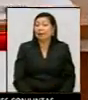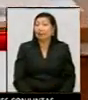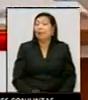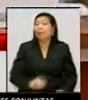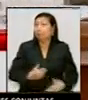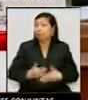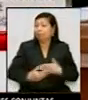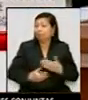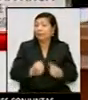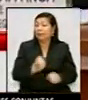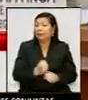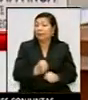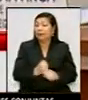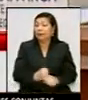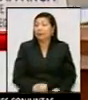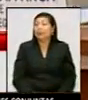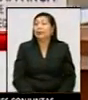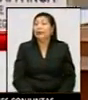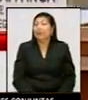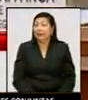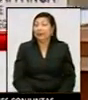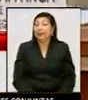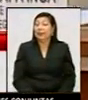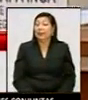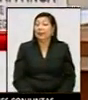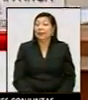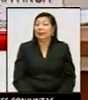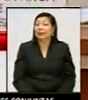continuar trabajando, porque